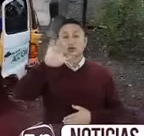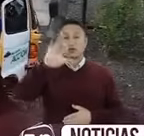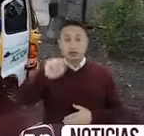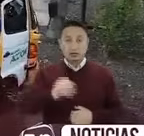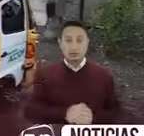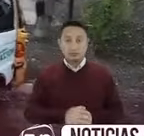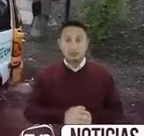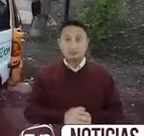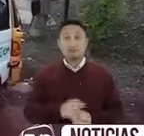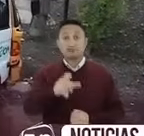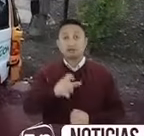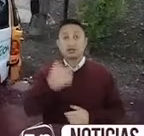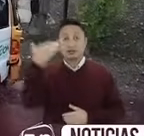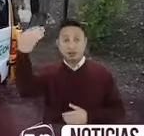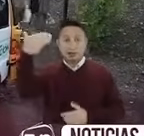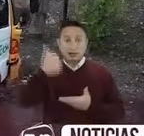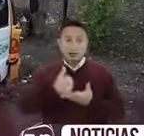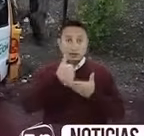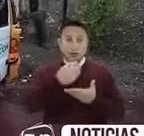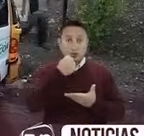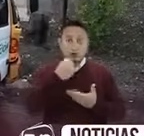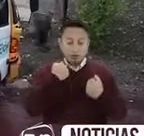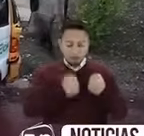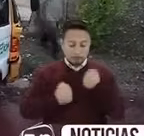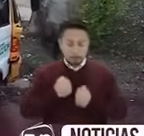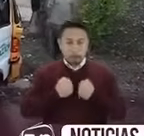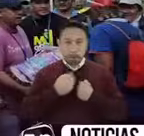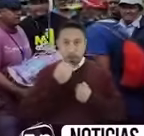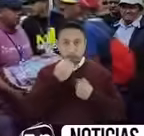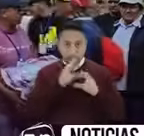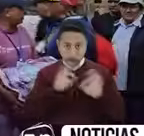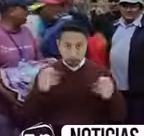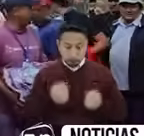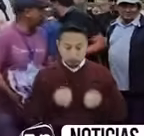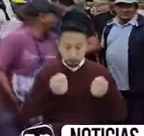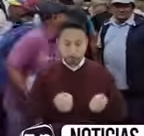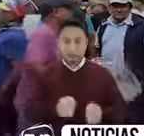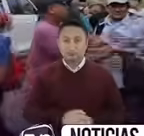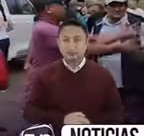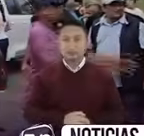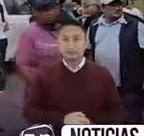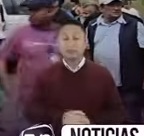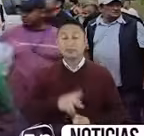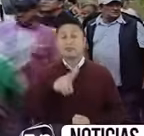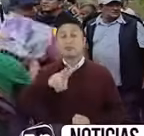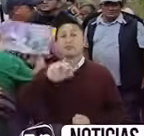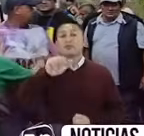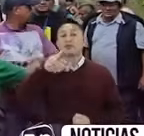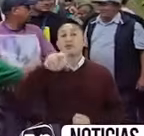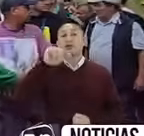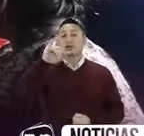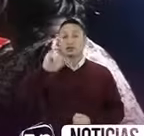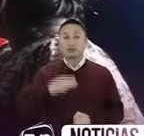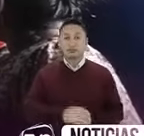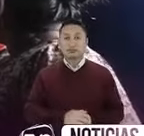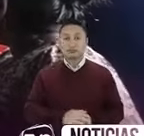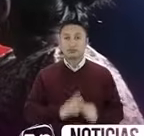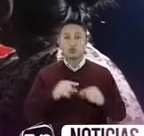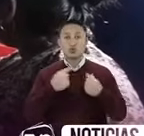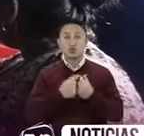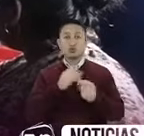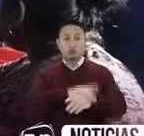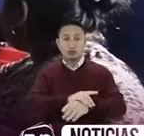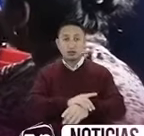kits alimenticios, de higiene y agua potable, mientras que en Venecia Central fueron atendidos con brigadas médicas y